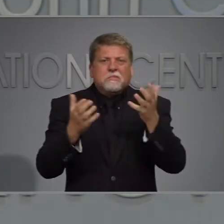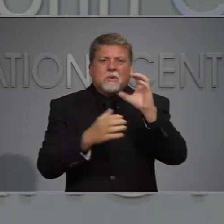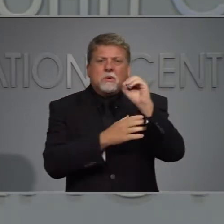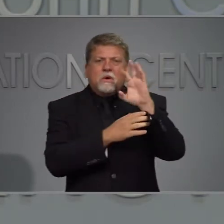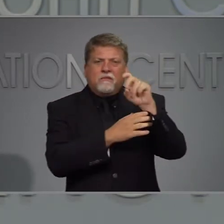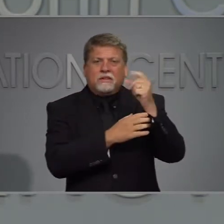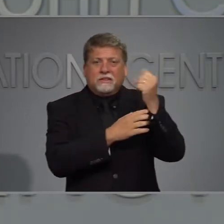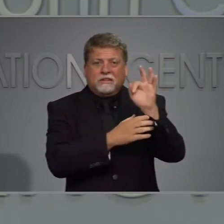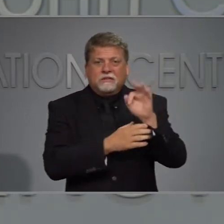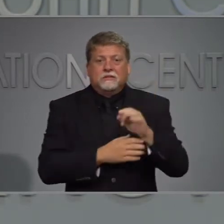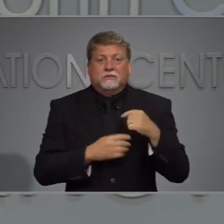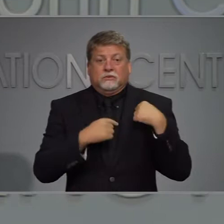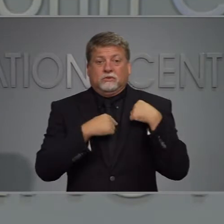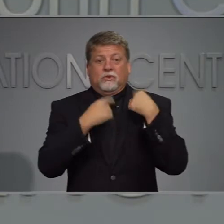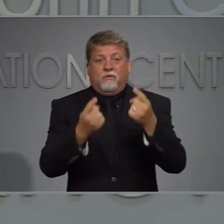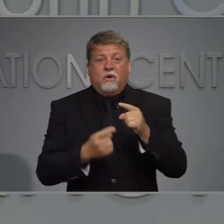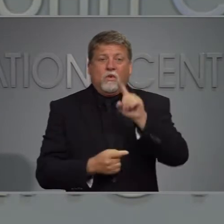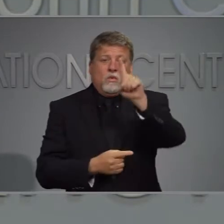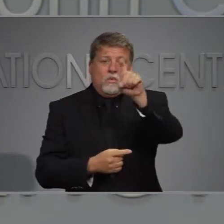menos